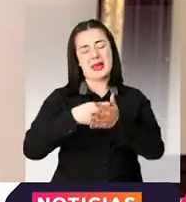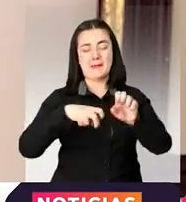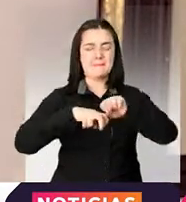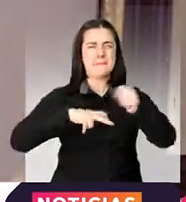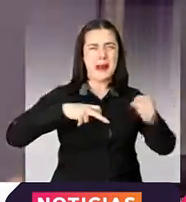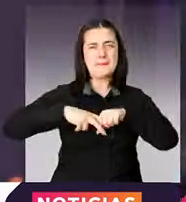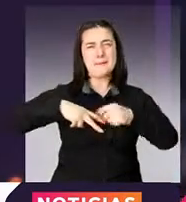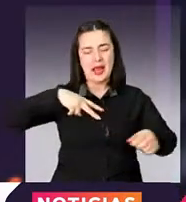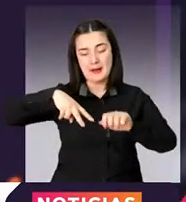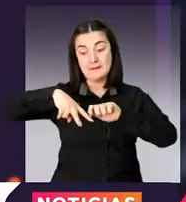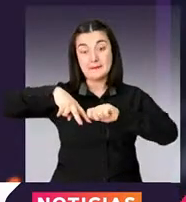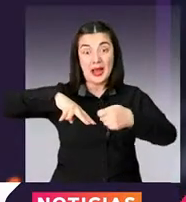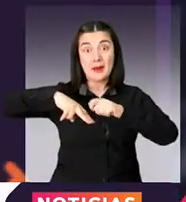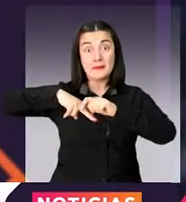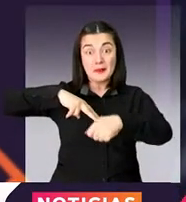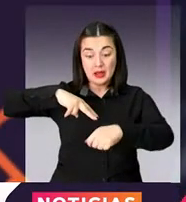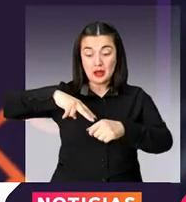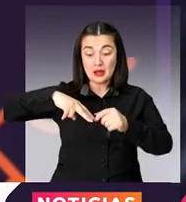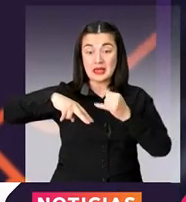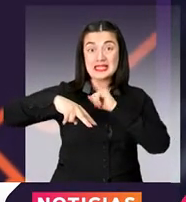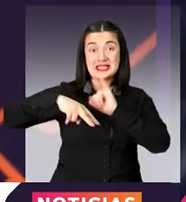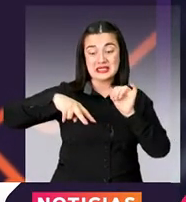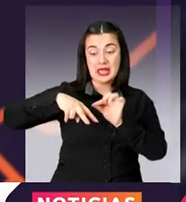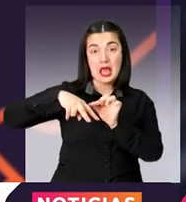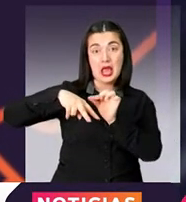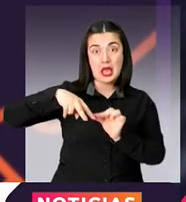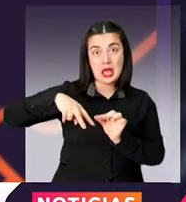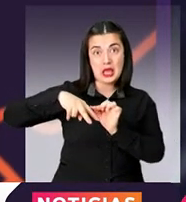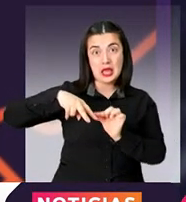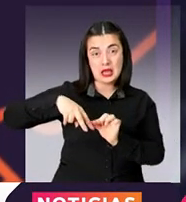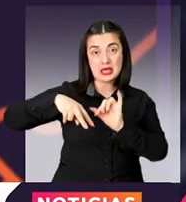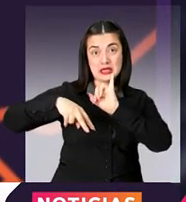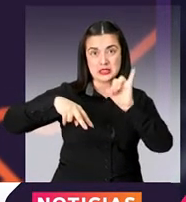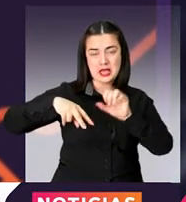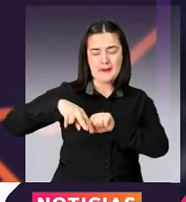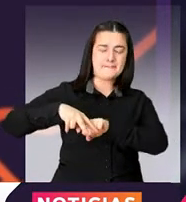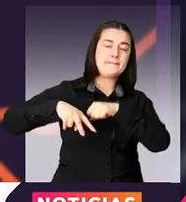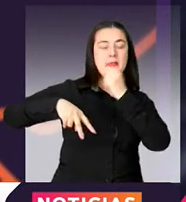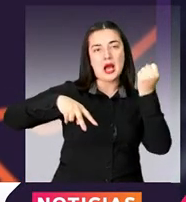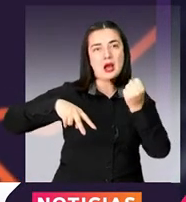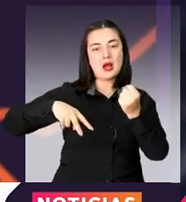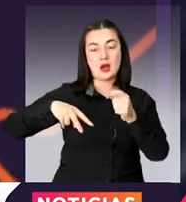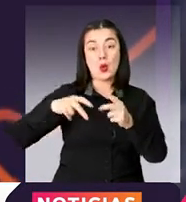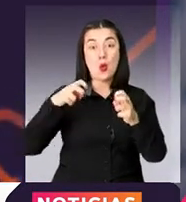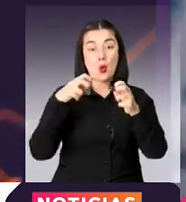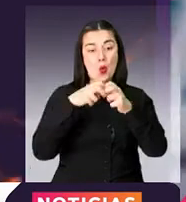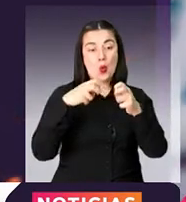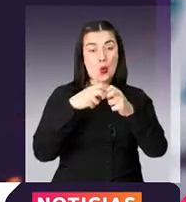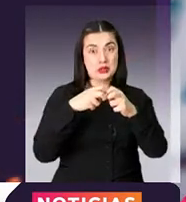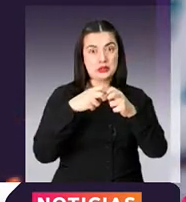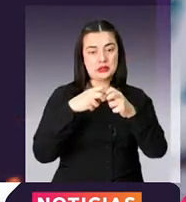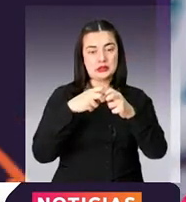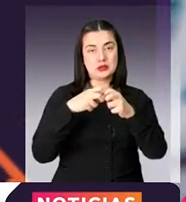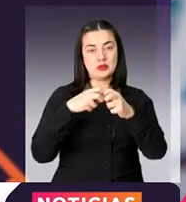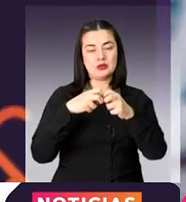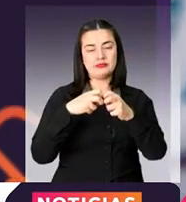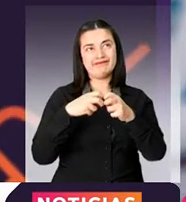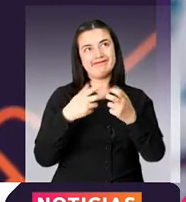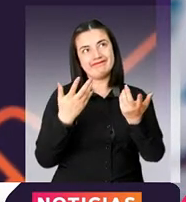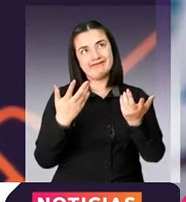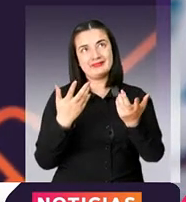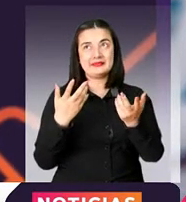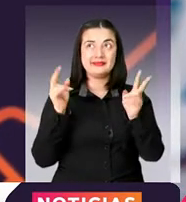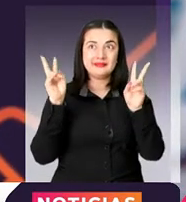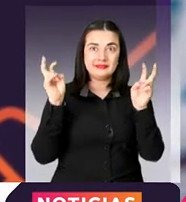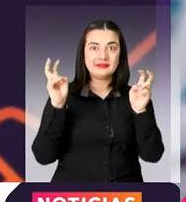hay fractura de la tibia izquierda, de la pierna izquierda, un fragmento de hueso, pues como se dice coloquialmente,